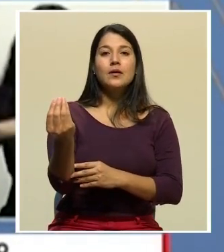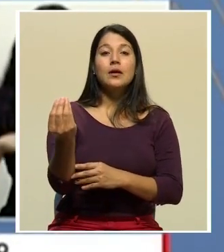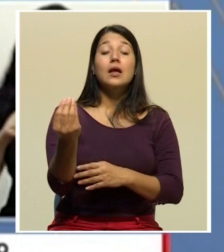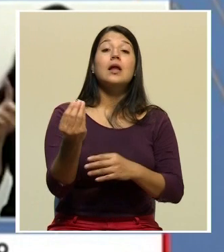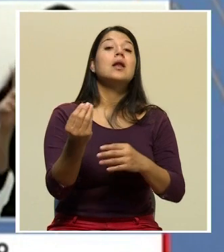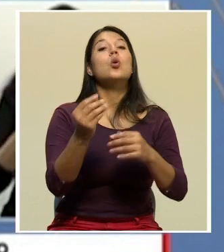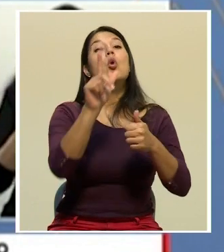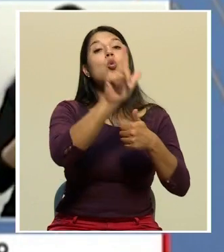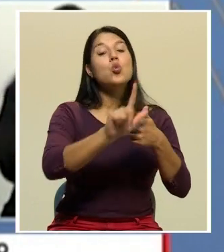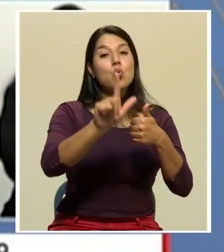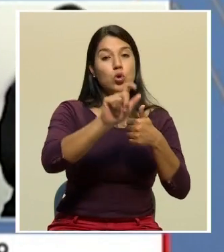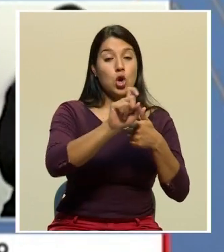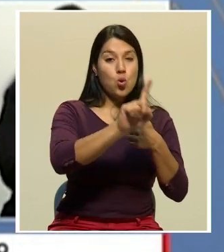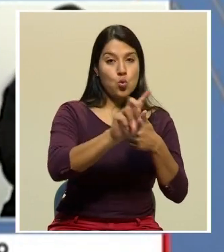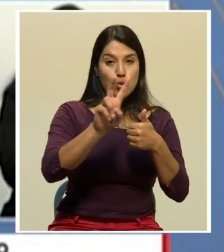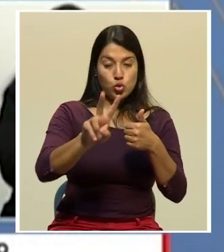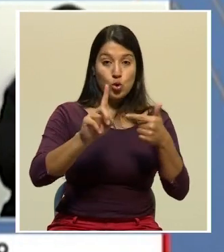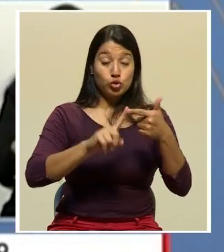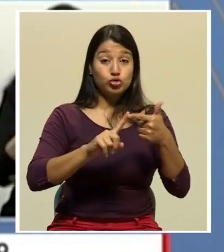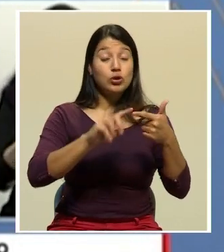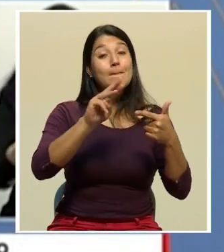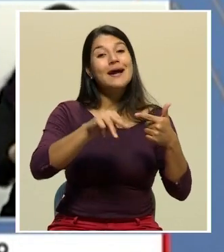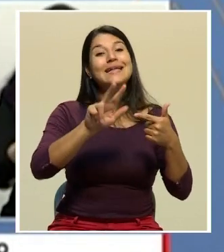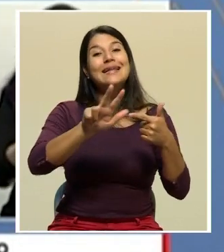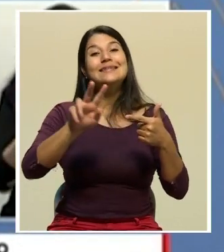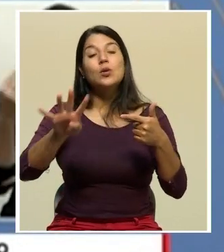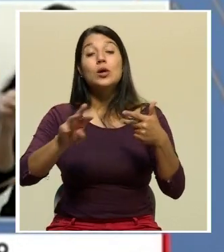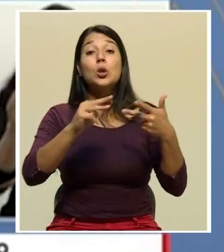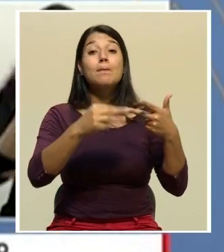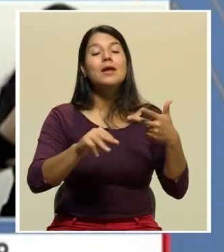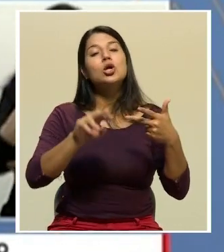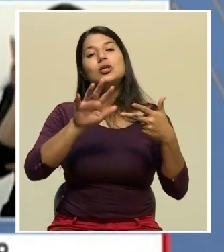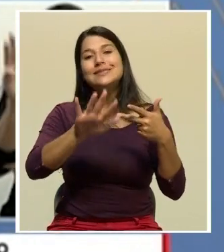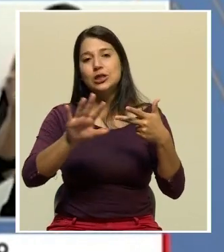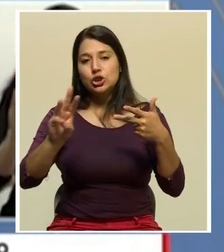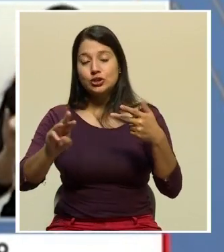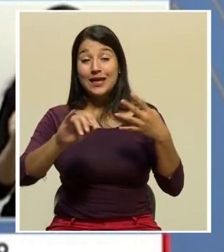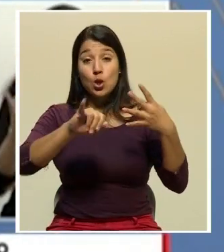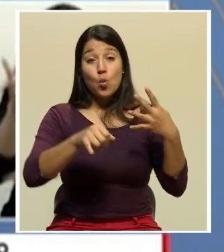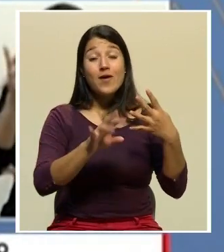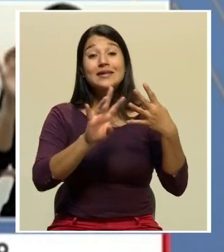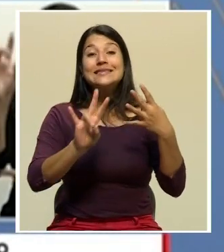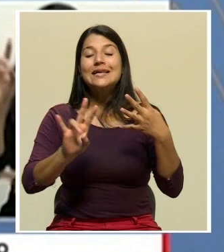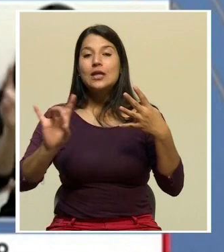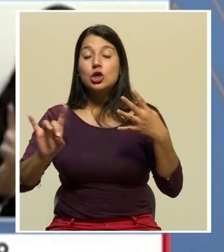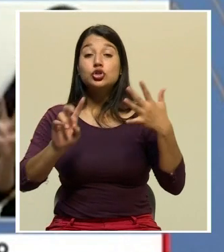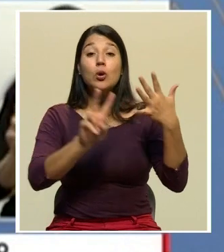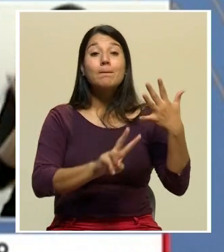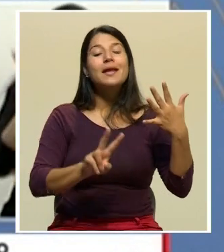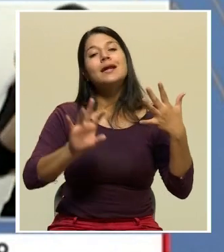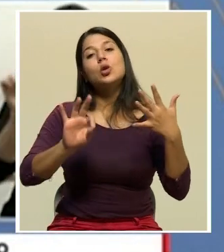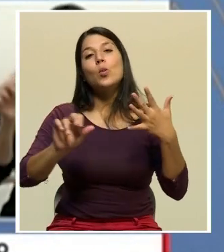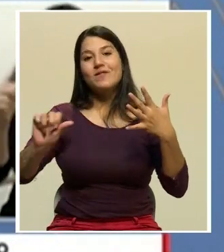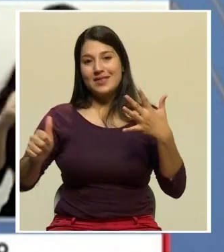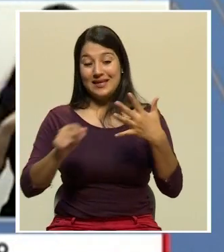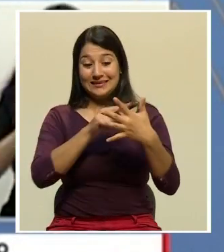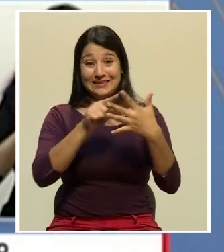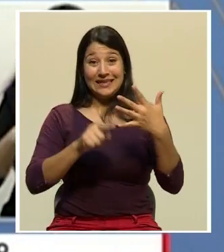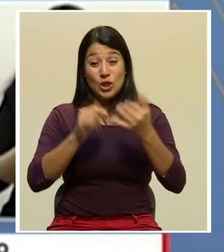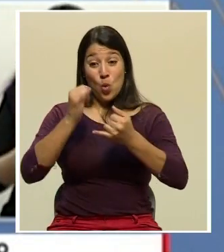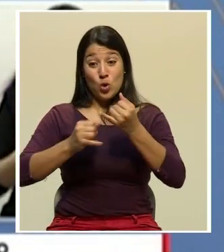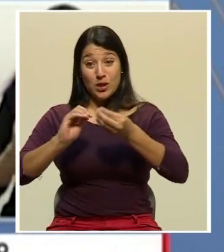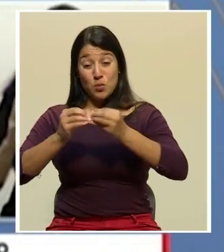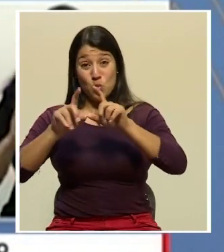las placas lunes 1 y 2, martes 3 y 4, miércoles 5 y 6, jueves 7 y 8, viernes 9 y 10. Es decir,